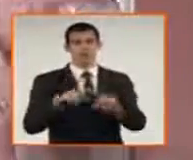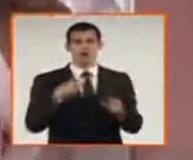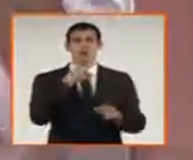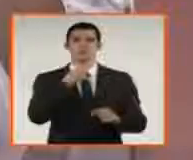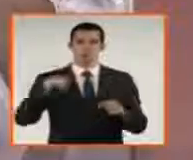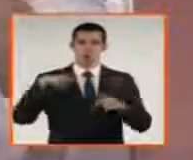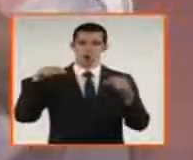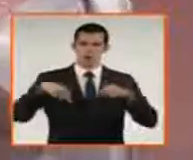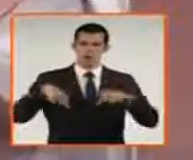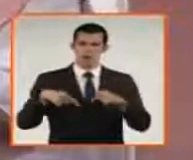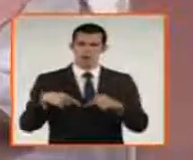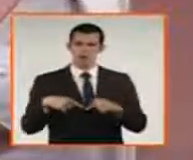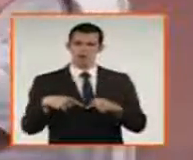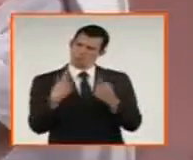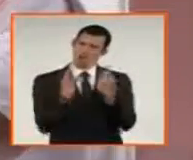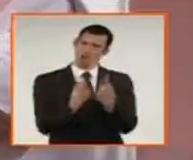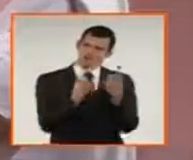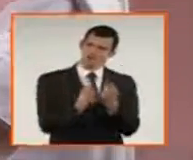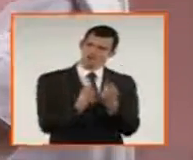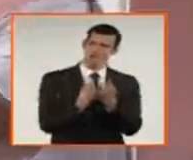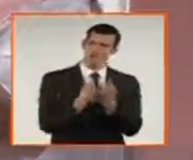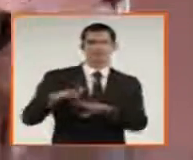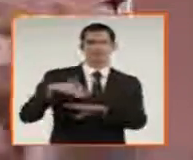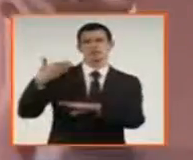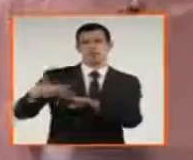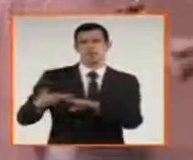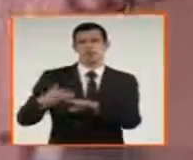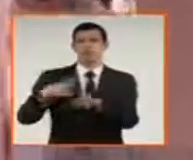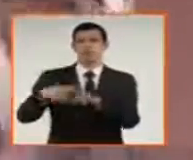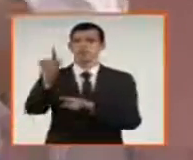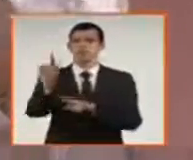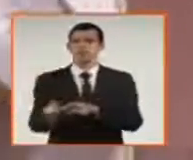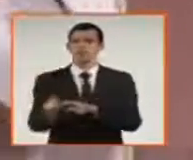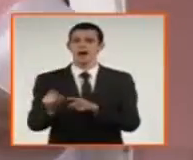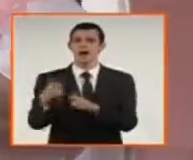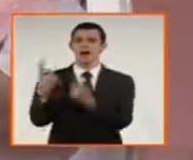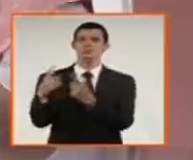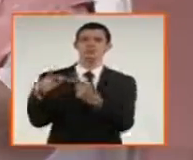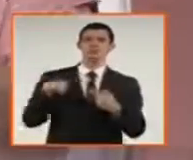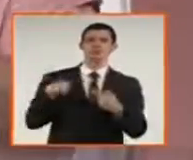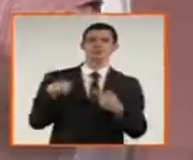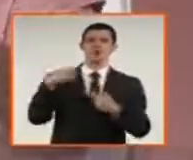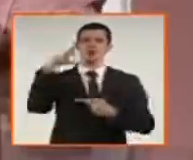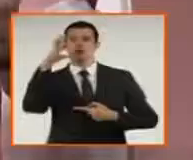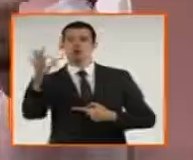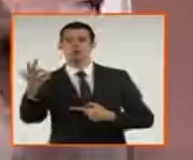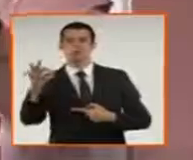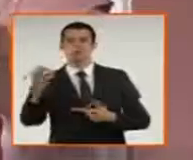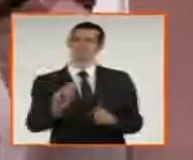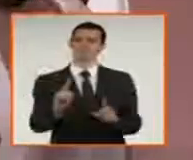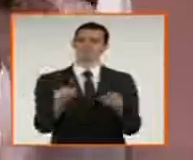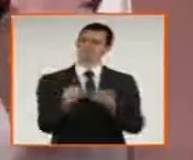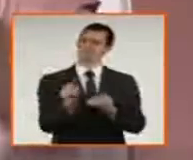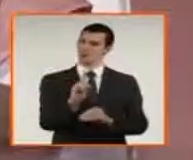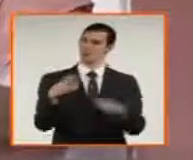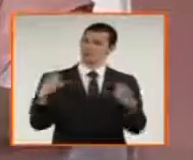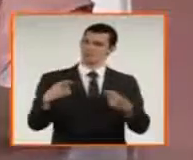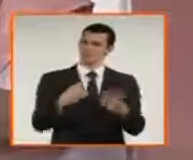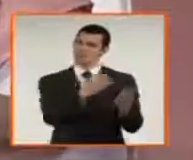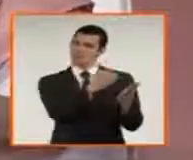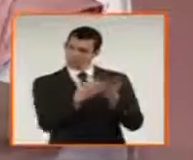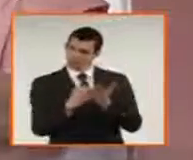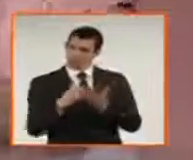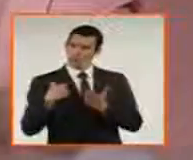y después cuando nos convertimos en personas adultas mayores, probablemente seamos nosotros los que le pidamos a nuestros